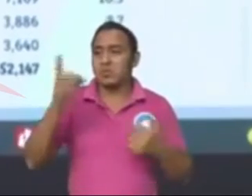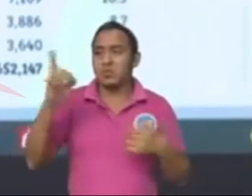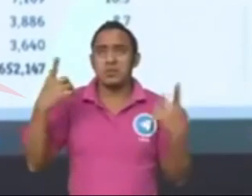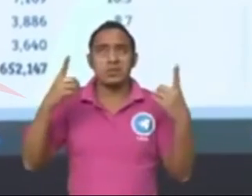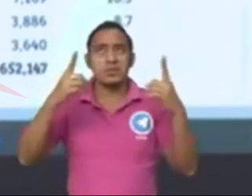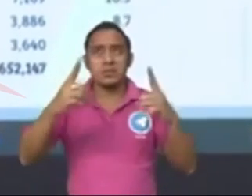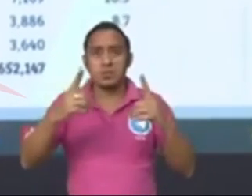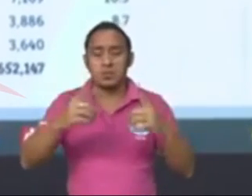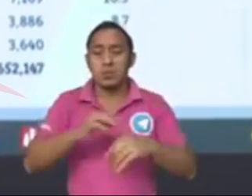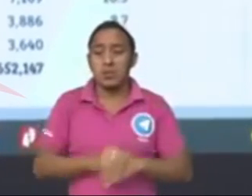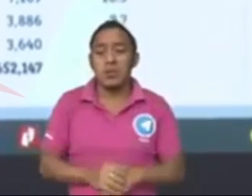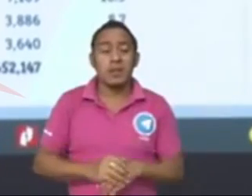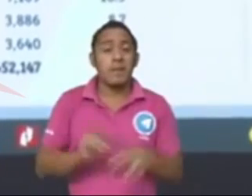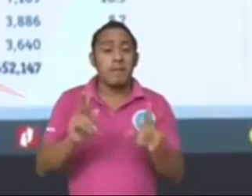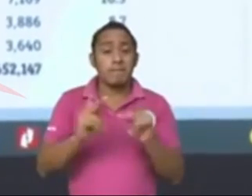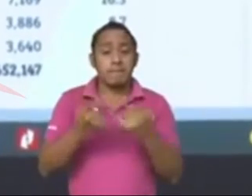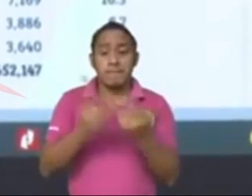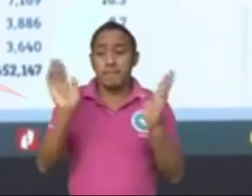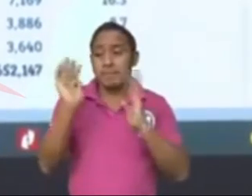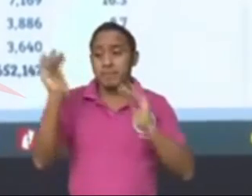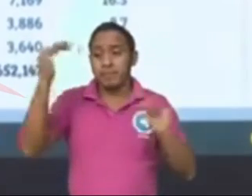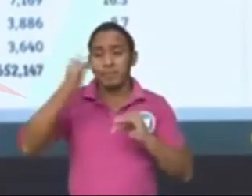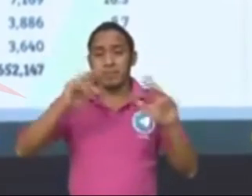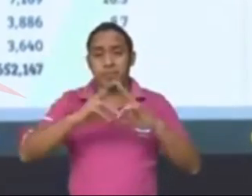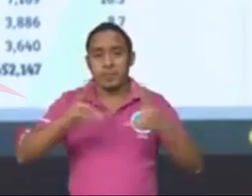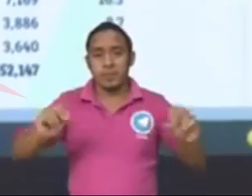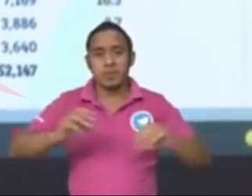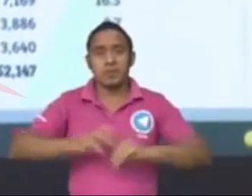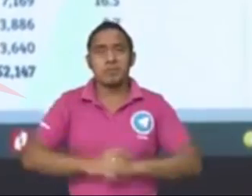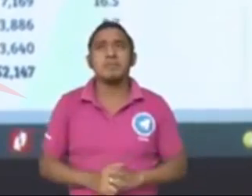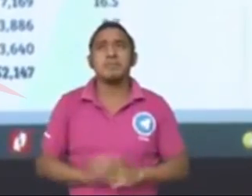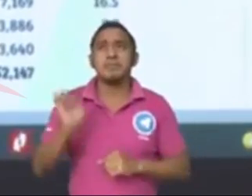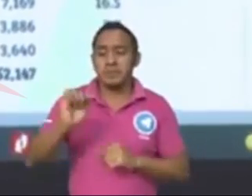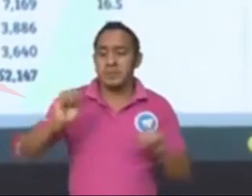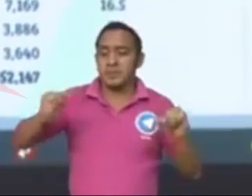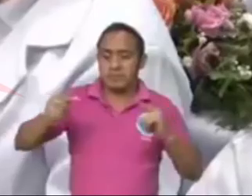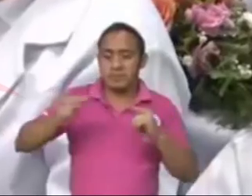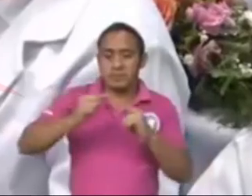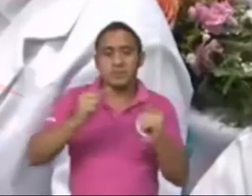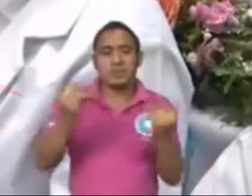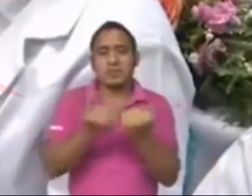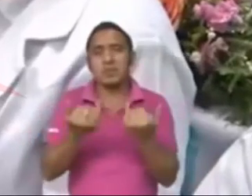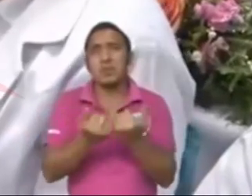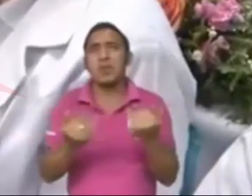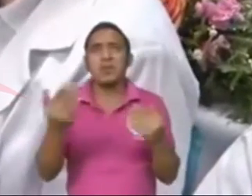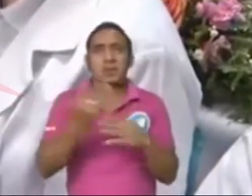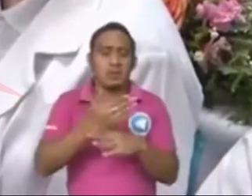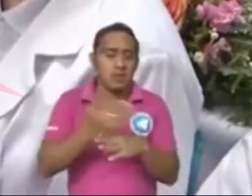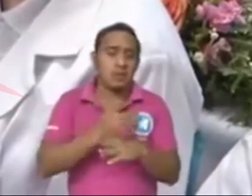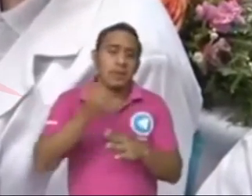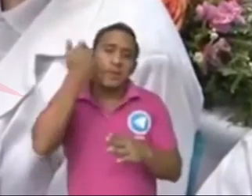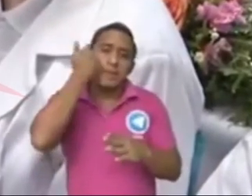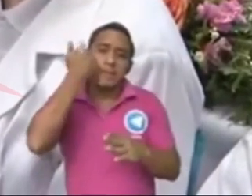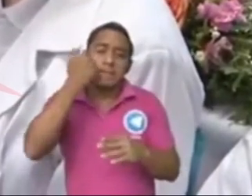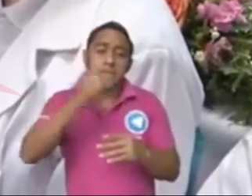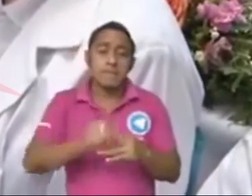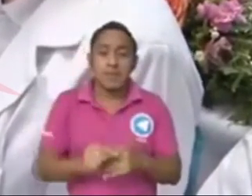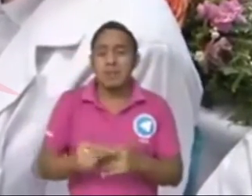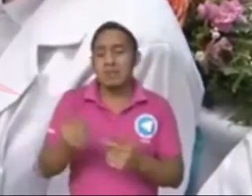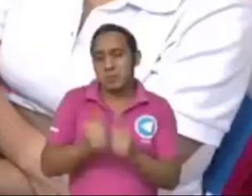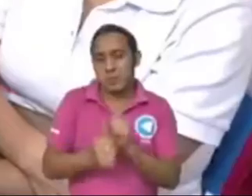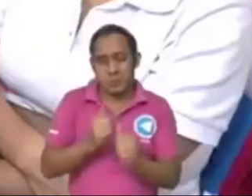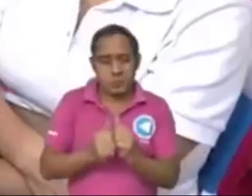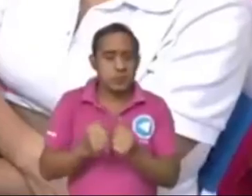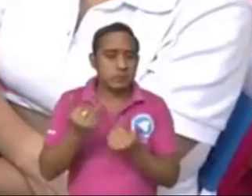de padecimientos de salud es un portal en línea en el que se encuentran datos estadísticos de los padecimientos, asimismo